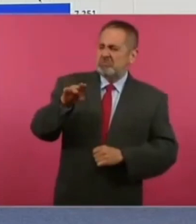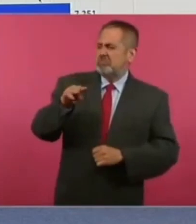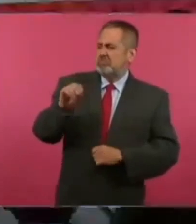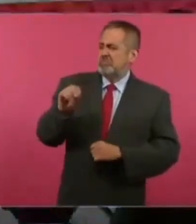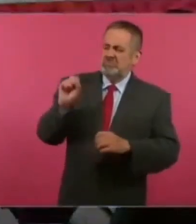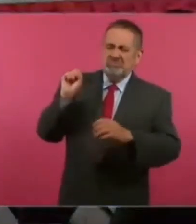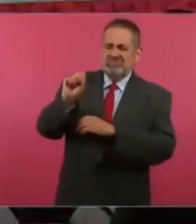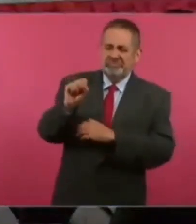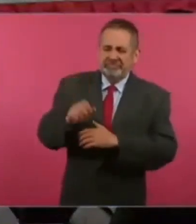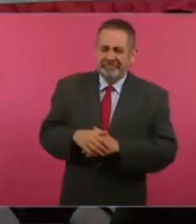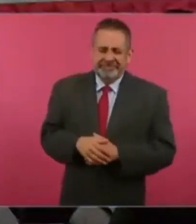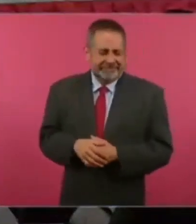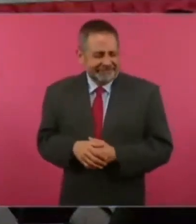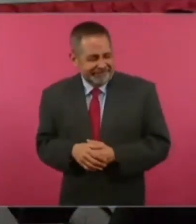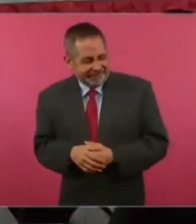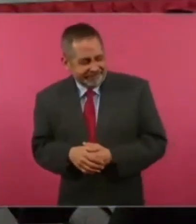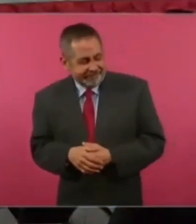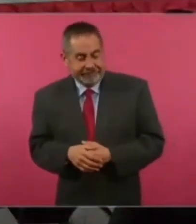Hay que cuidarse,